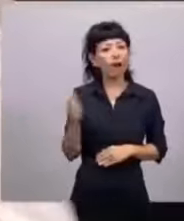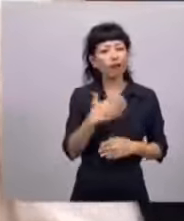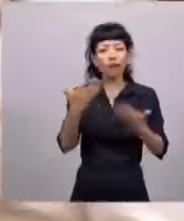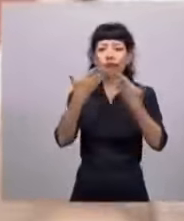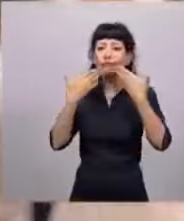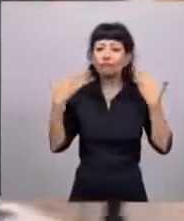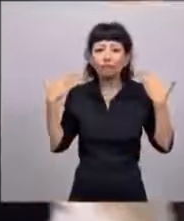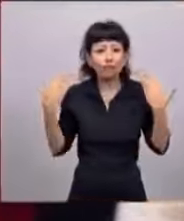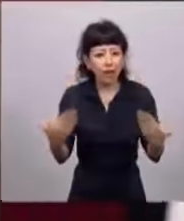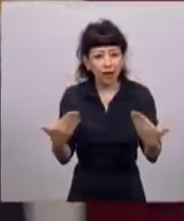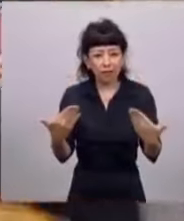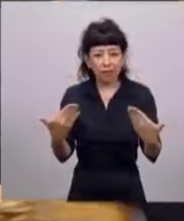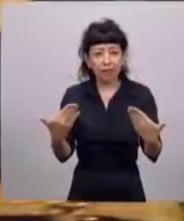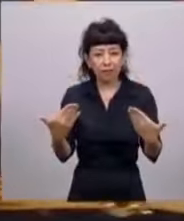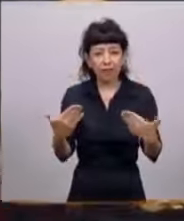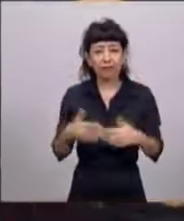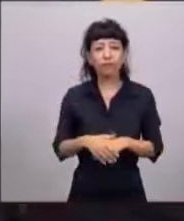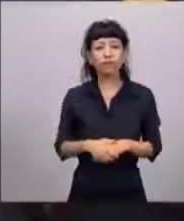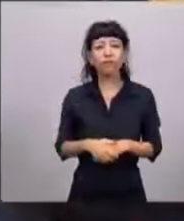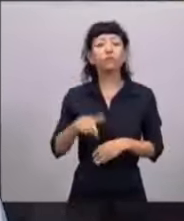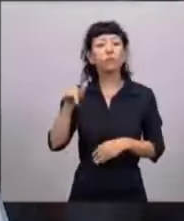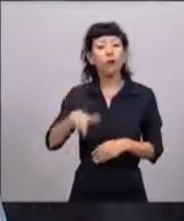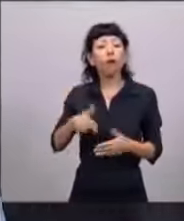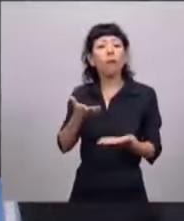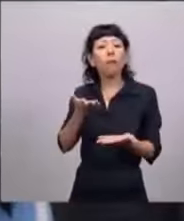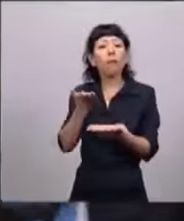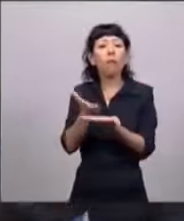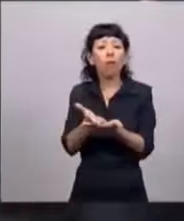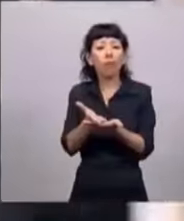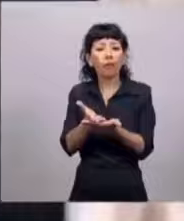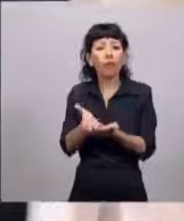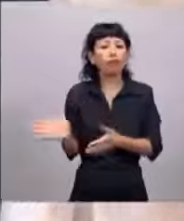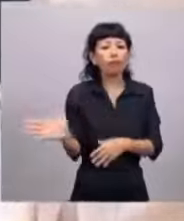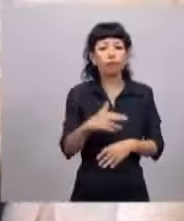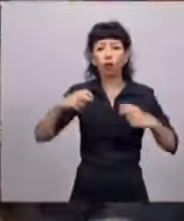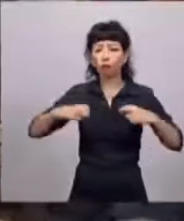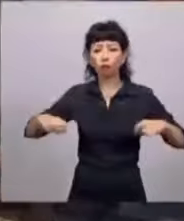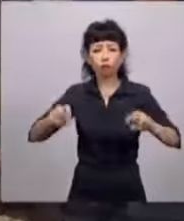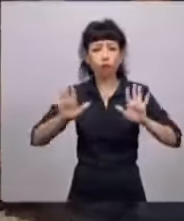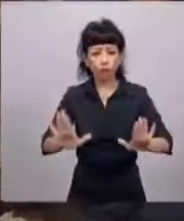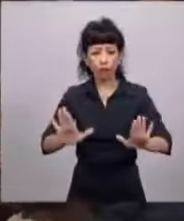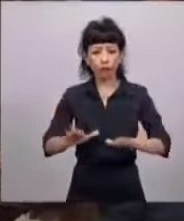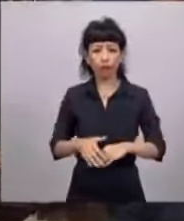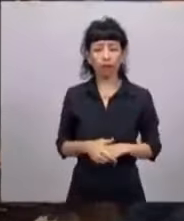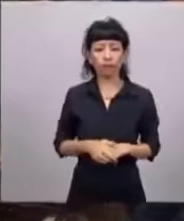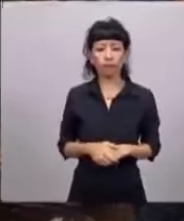muchísimas gracias. Y solicitamos, por favor, permanecer en la sala.